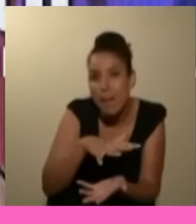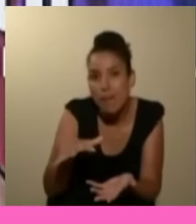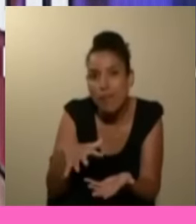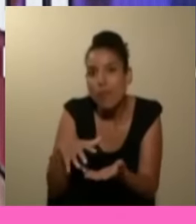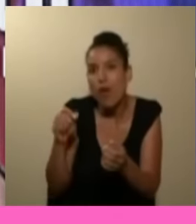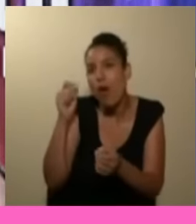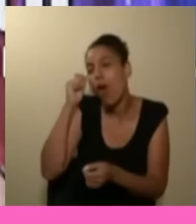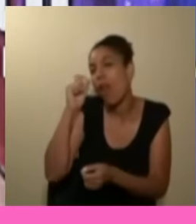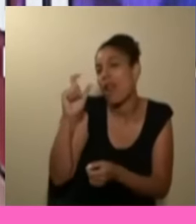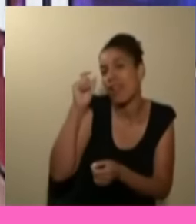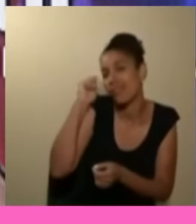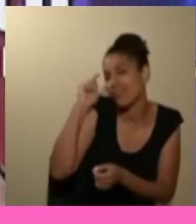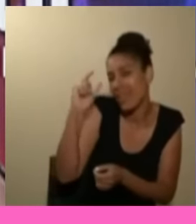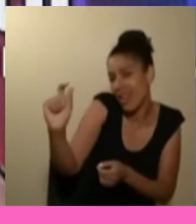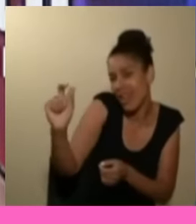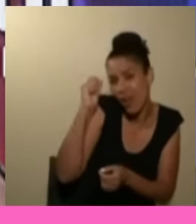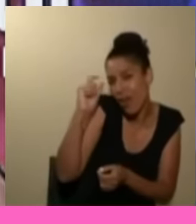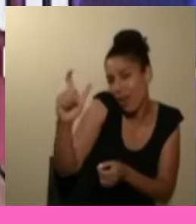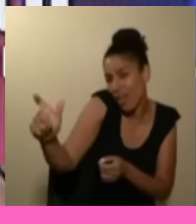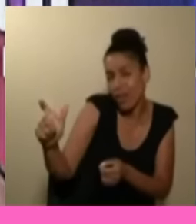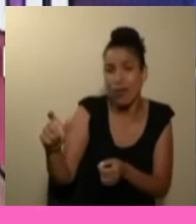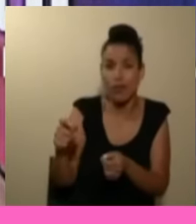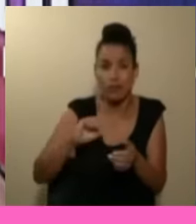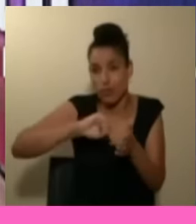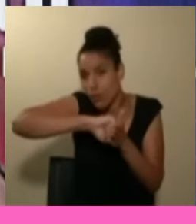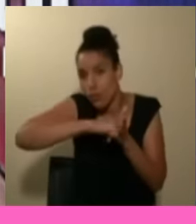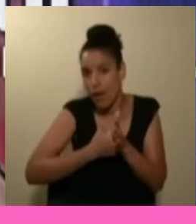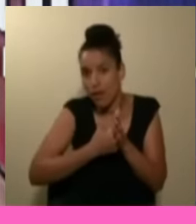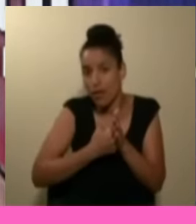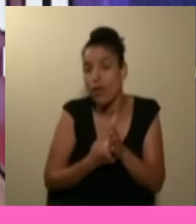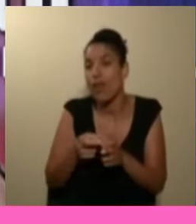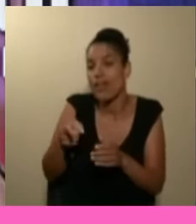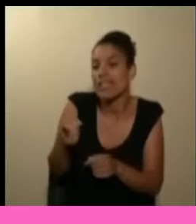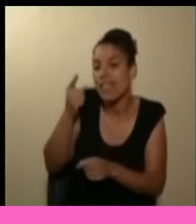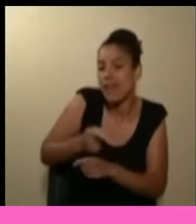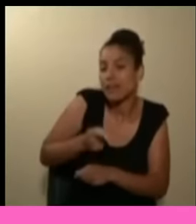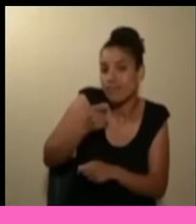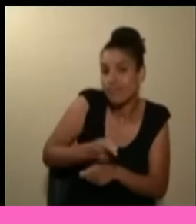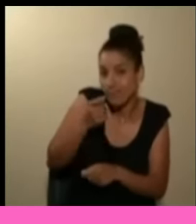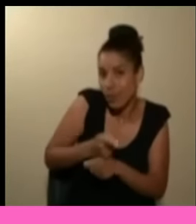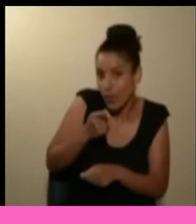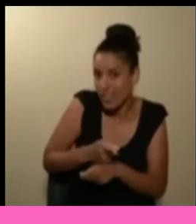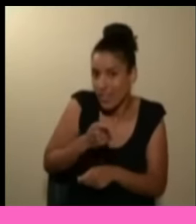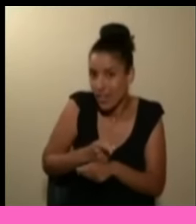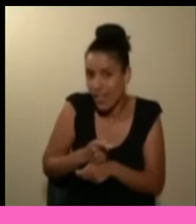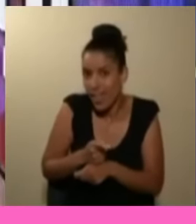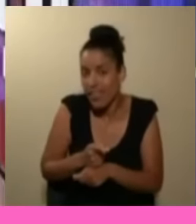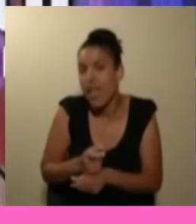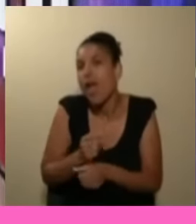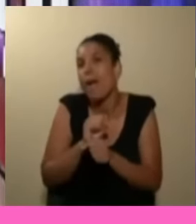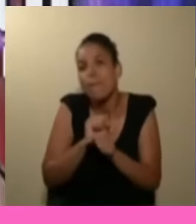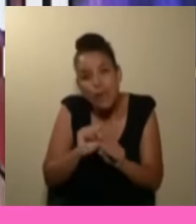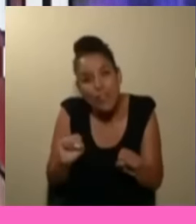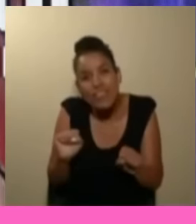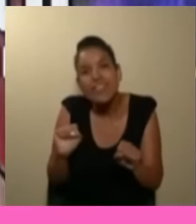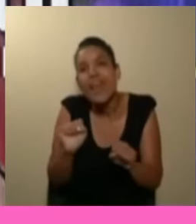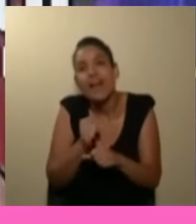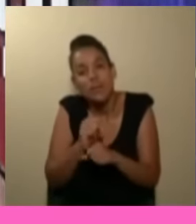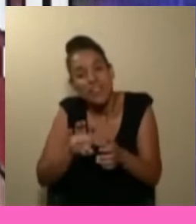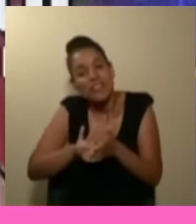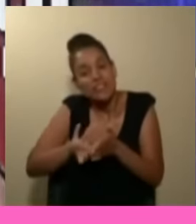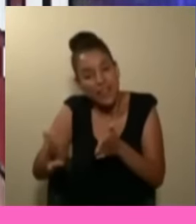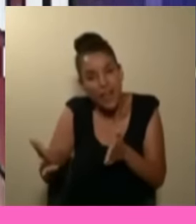banco, esa obligatoriedad del pago en medios electrónicos estaba exceptuada. O sea, ya la ley de inclusión financiera preveía